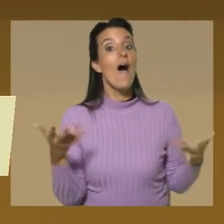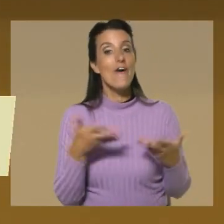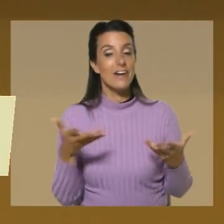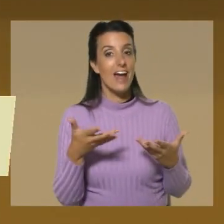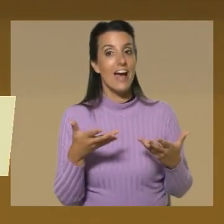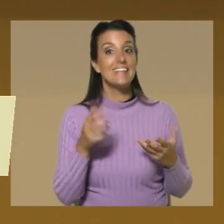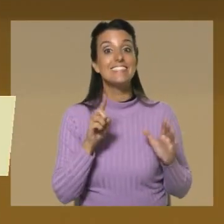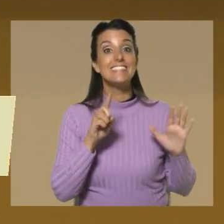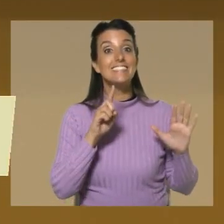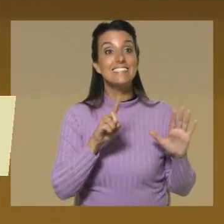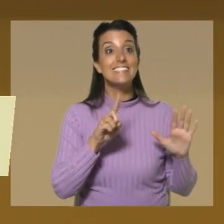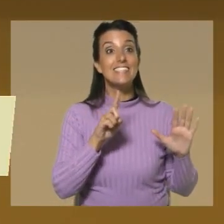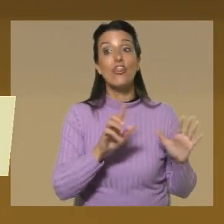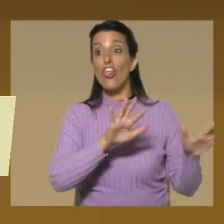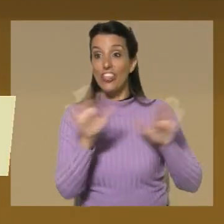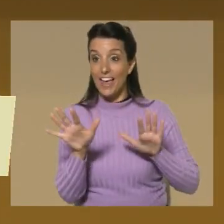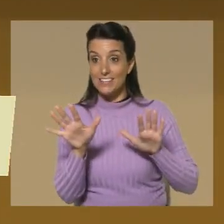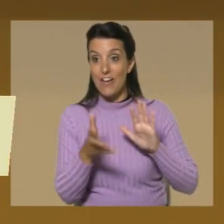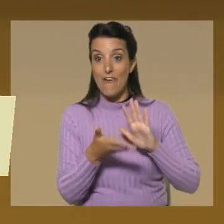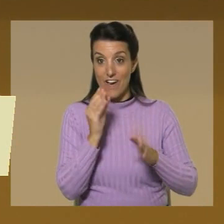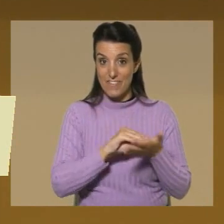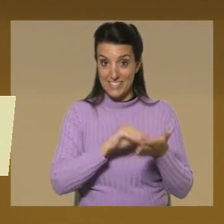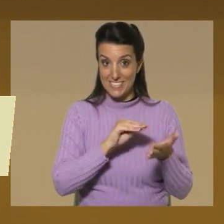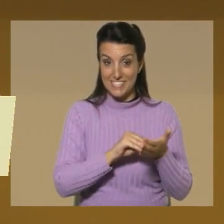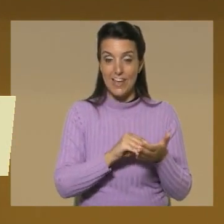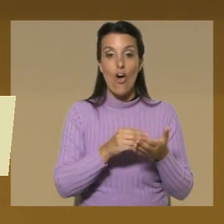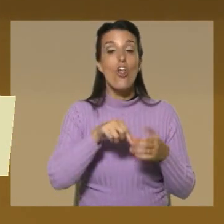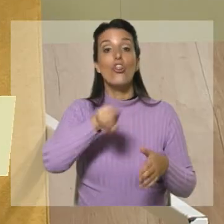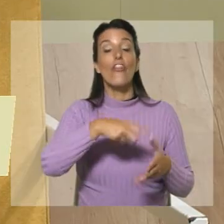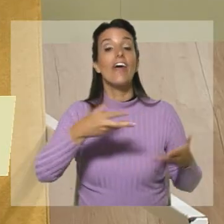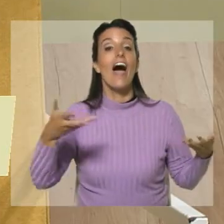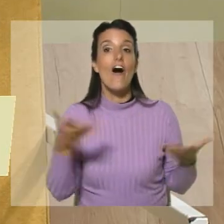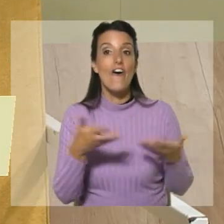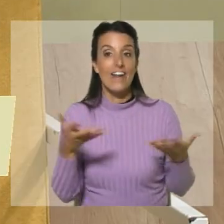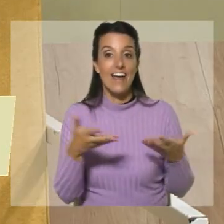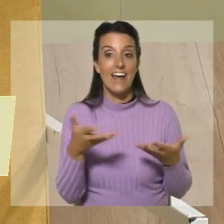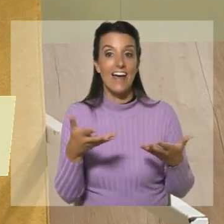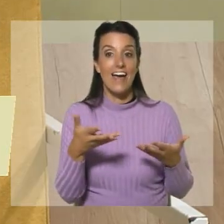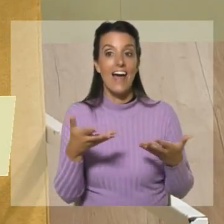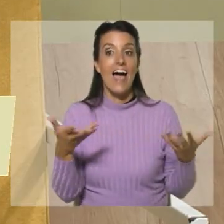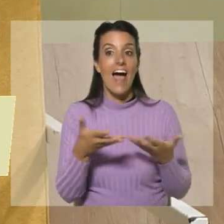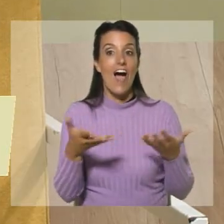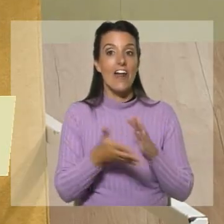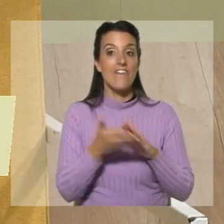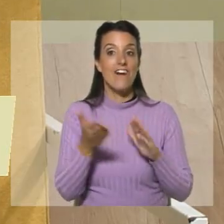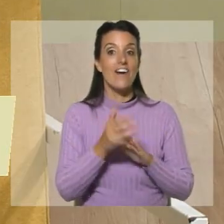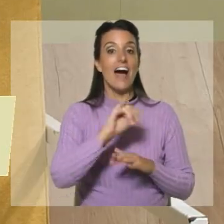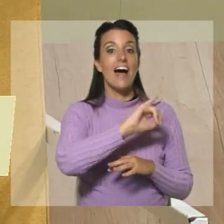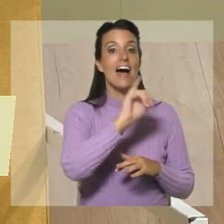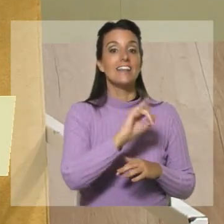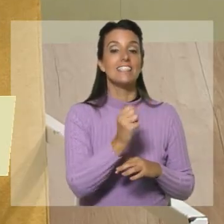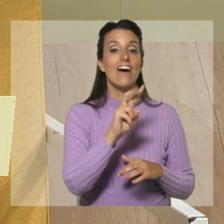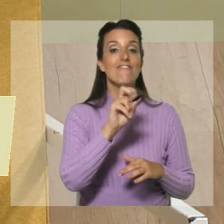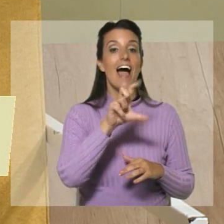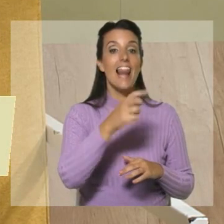función 110 y 111? Sí. Bueno, ¿dónde esta vez y en el horario? Esta vez va en la Zabala Muniz. Hacemos